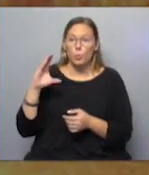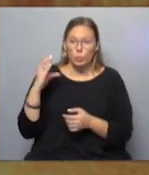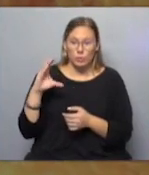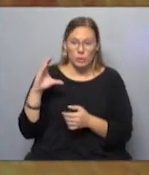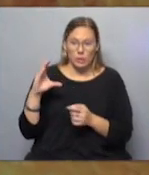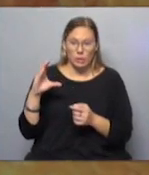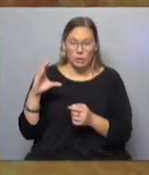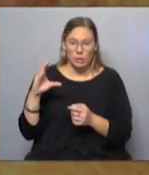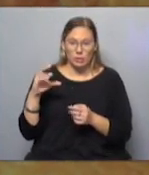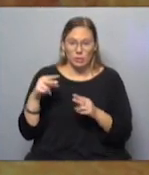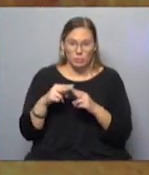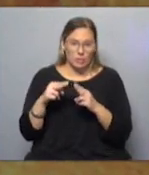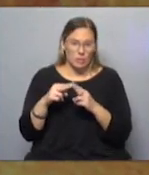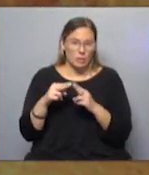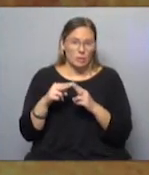que